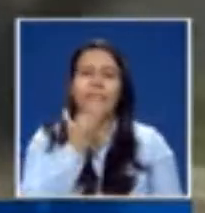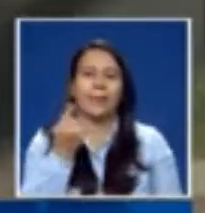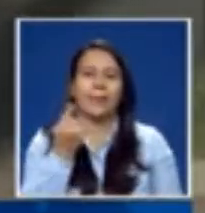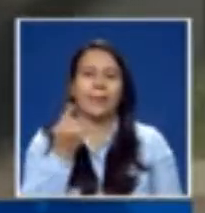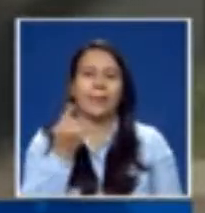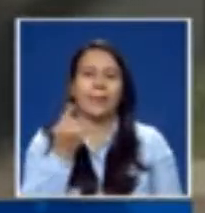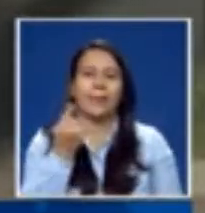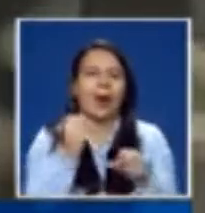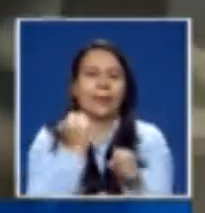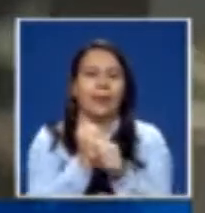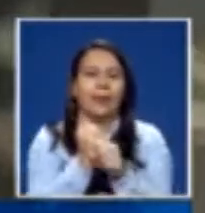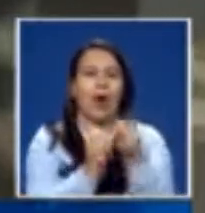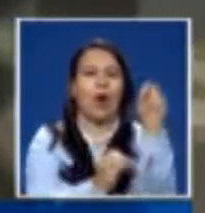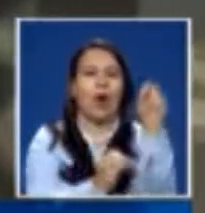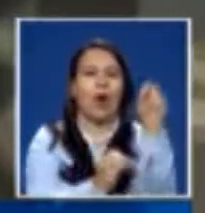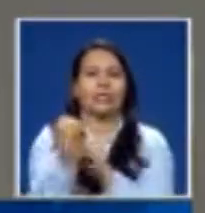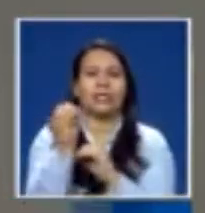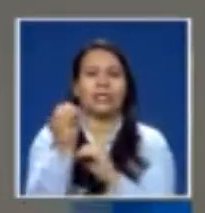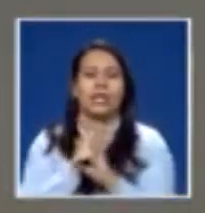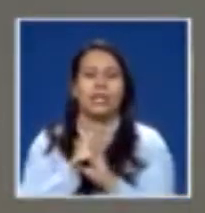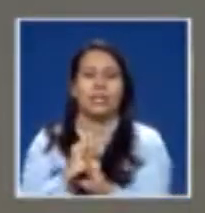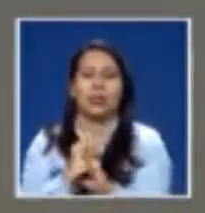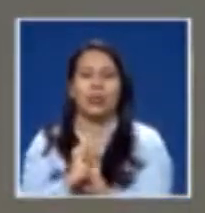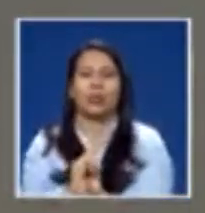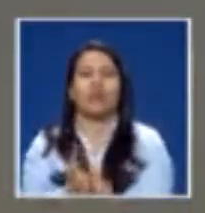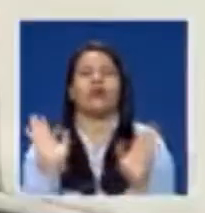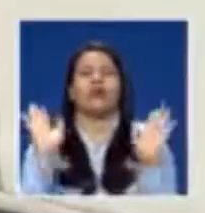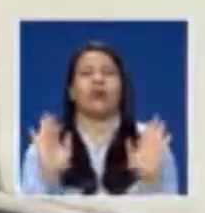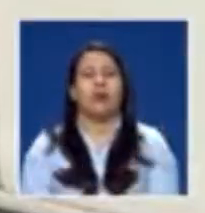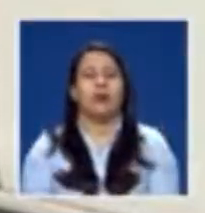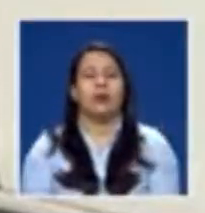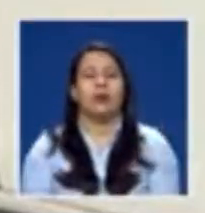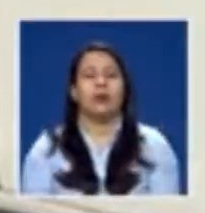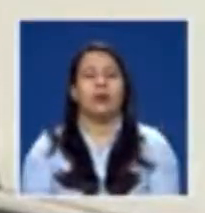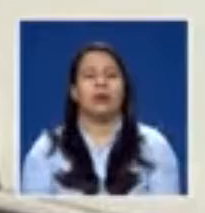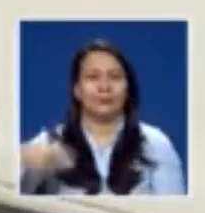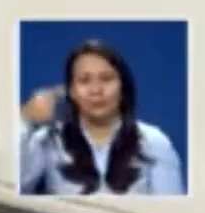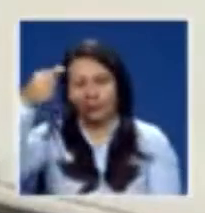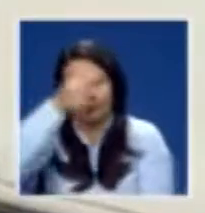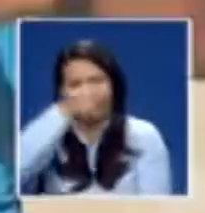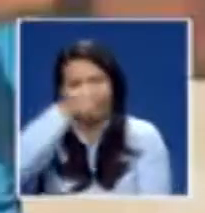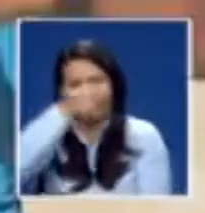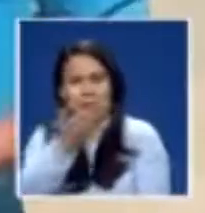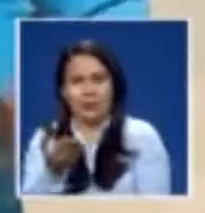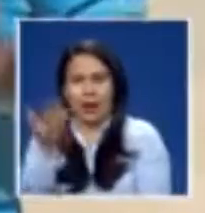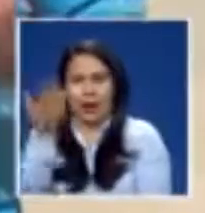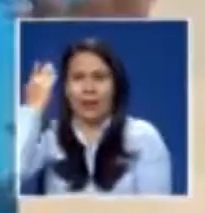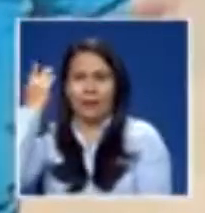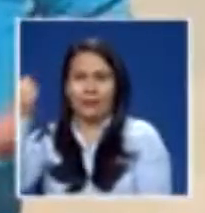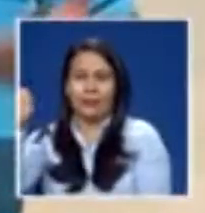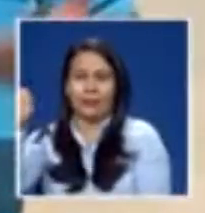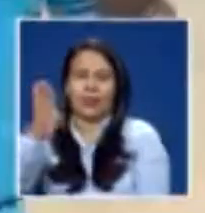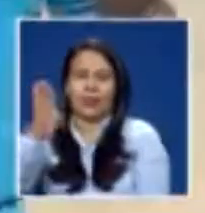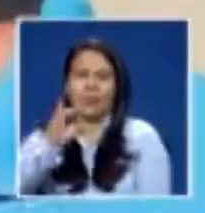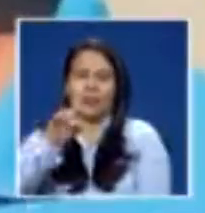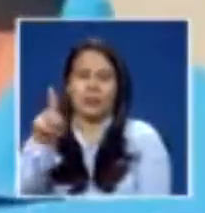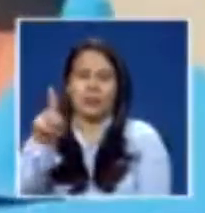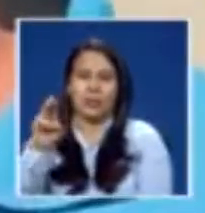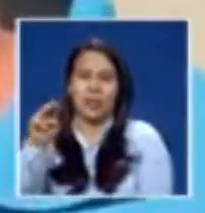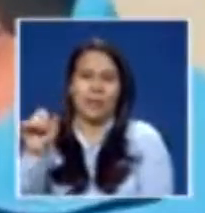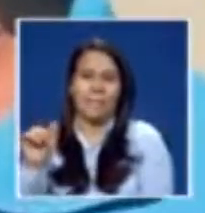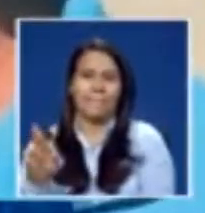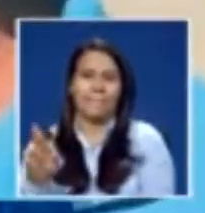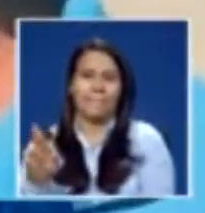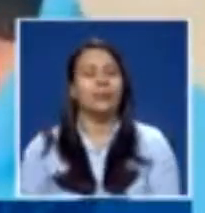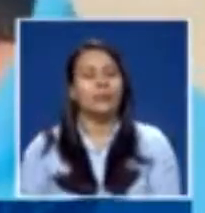centro de operaciones de diferentes instituciones públicas. Así lo anunciaba el gerente de la refinería en aquel entonces, Bismar Andrade. Nosotros